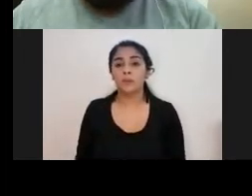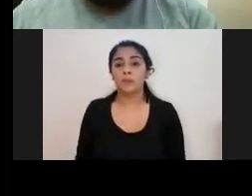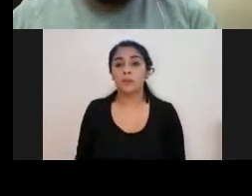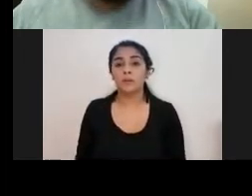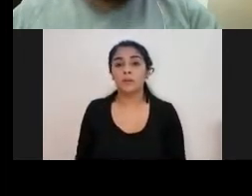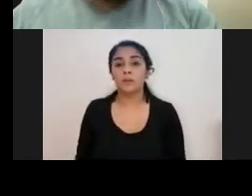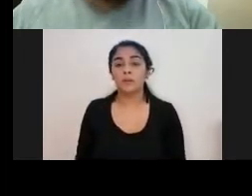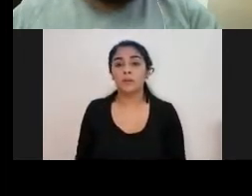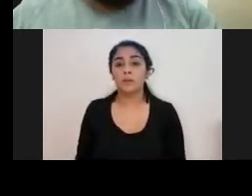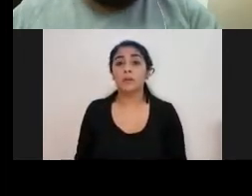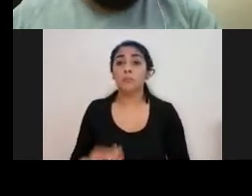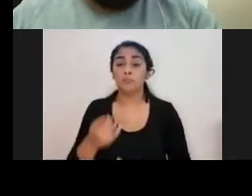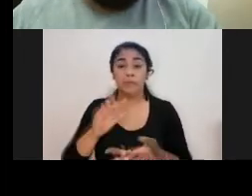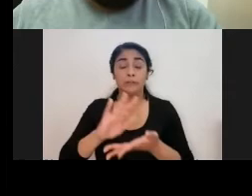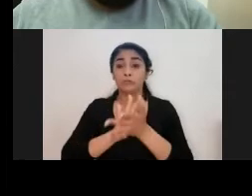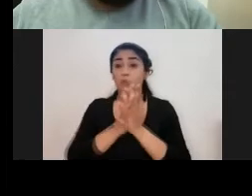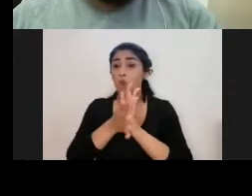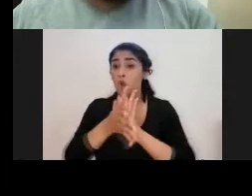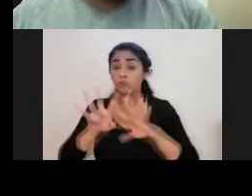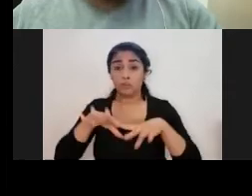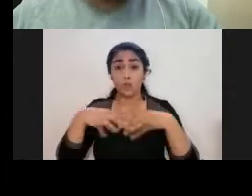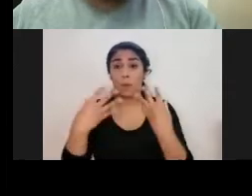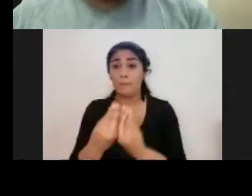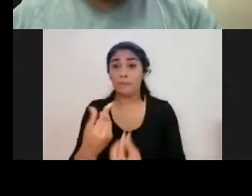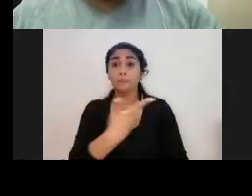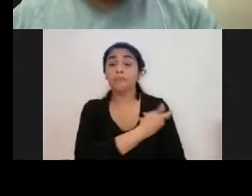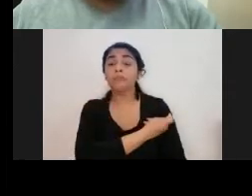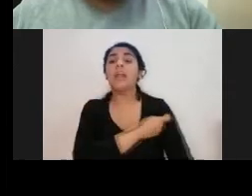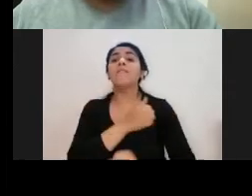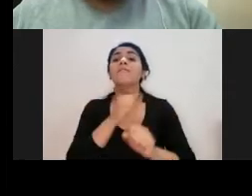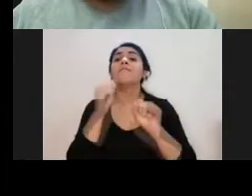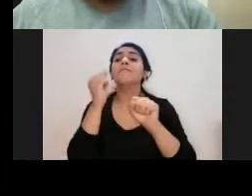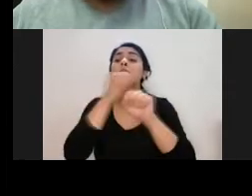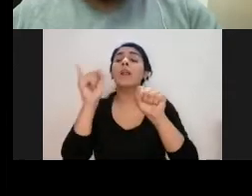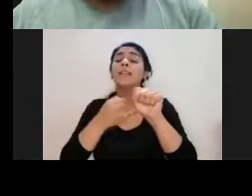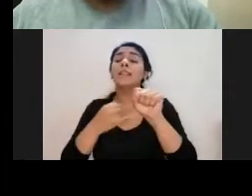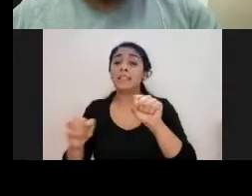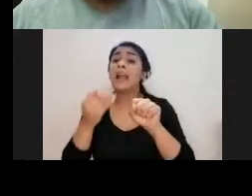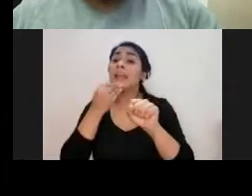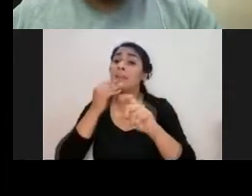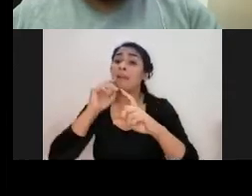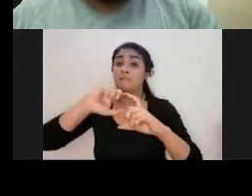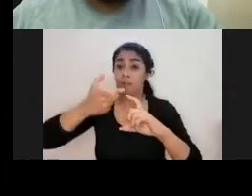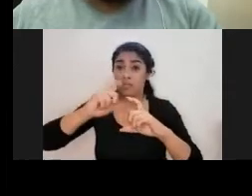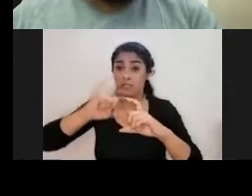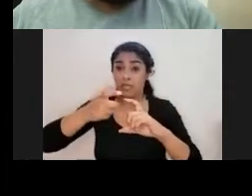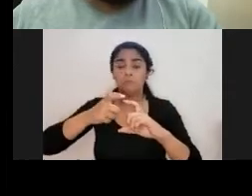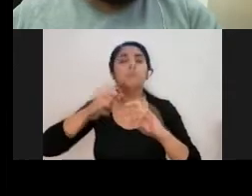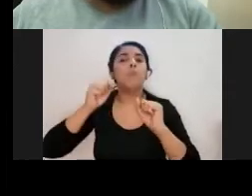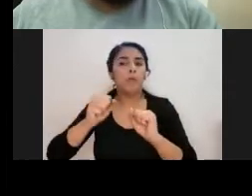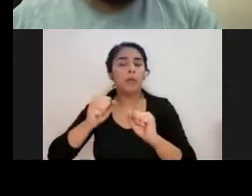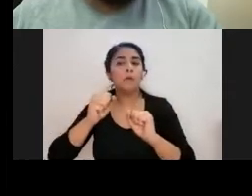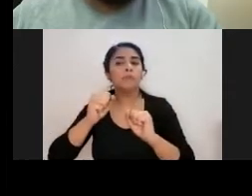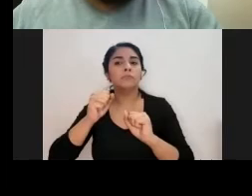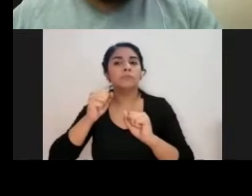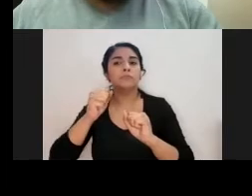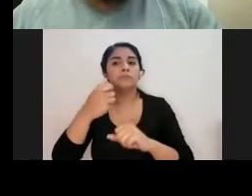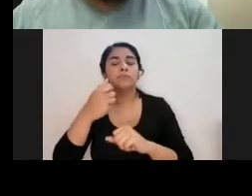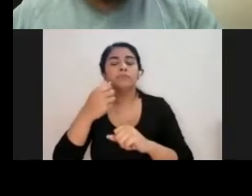AstraZeneca y de Pfizer, y podemos ver que, ¿cierto?, con coronavirus tenemos casi